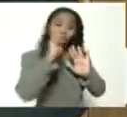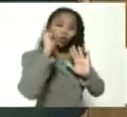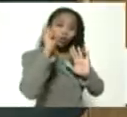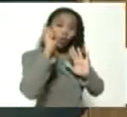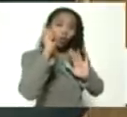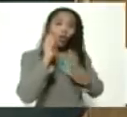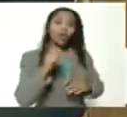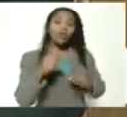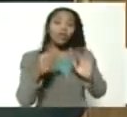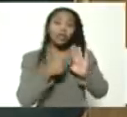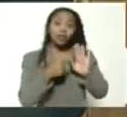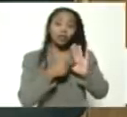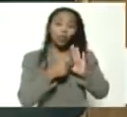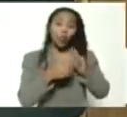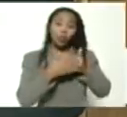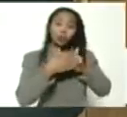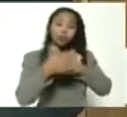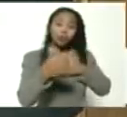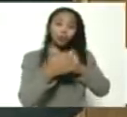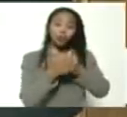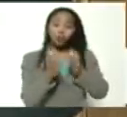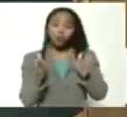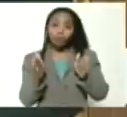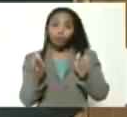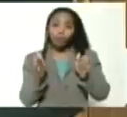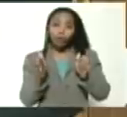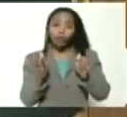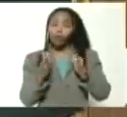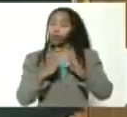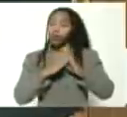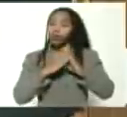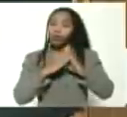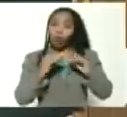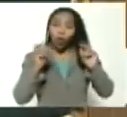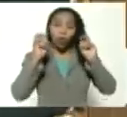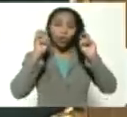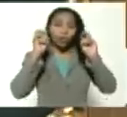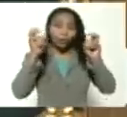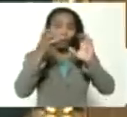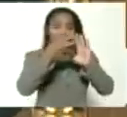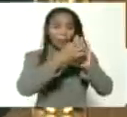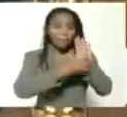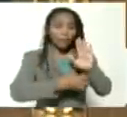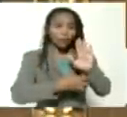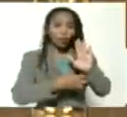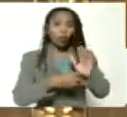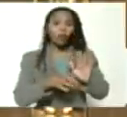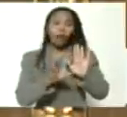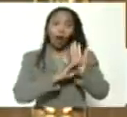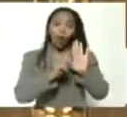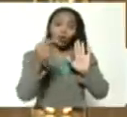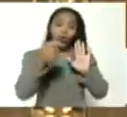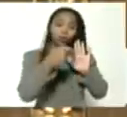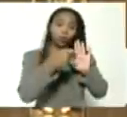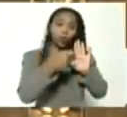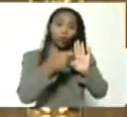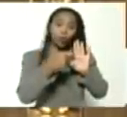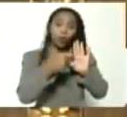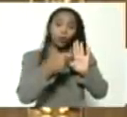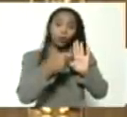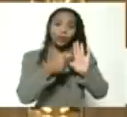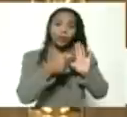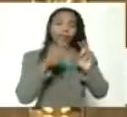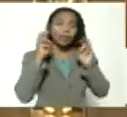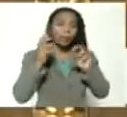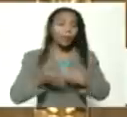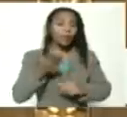desde su preámbulo, pasando por todos los títulos y capítulos, particularmente el título 3,